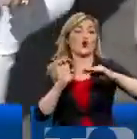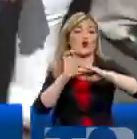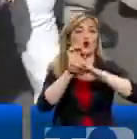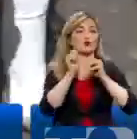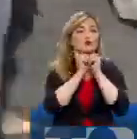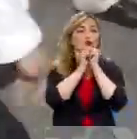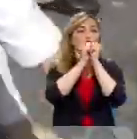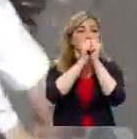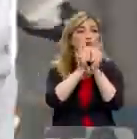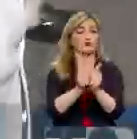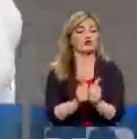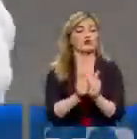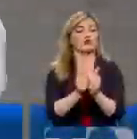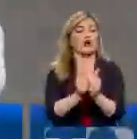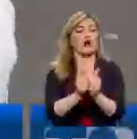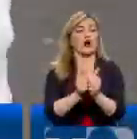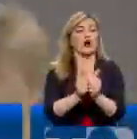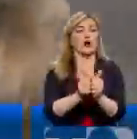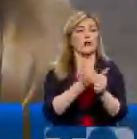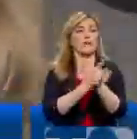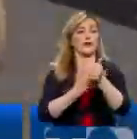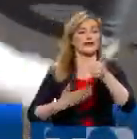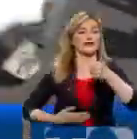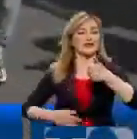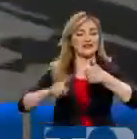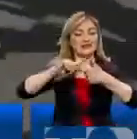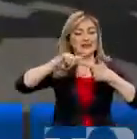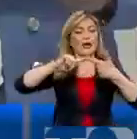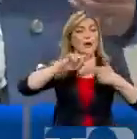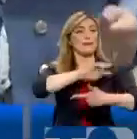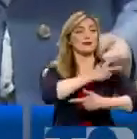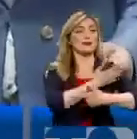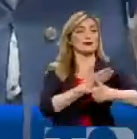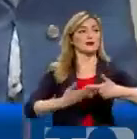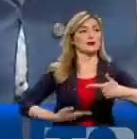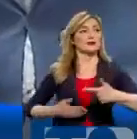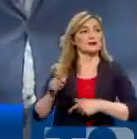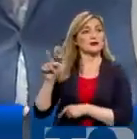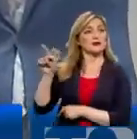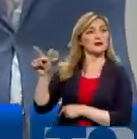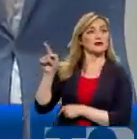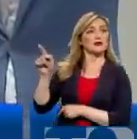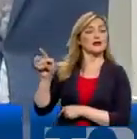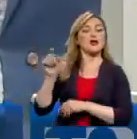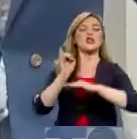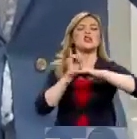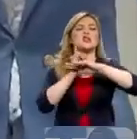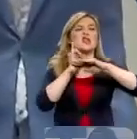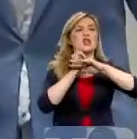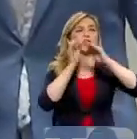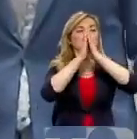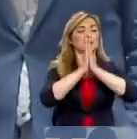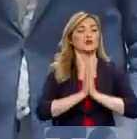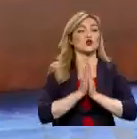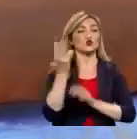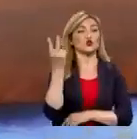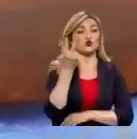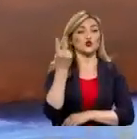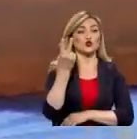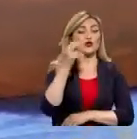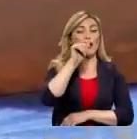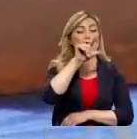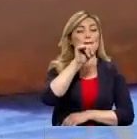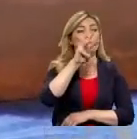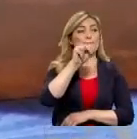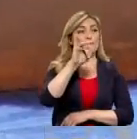Unido, el binomio presidencial integrado por el pastor Gerson Almeida y Marta Villafuerte puso